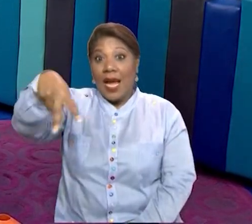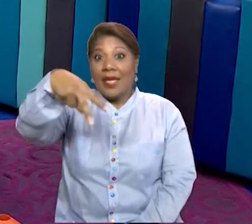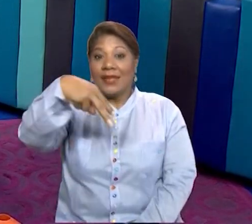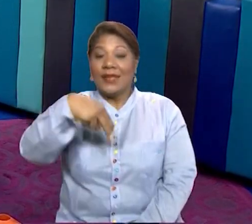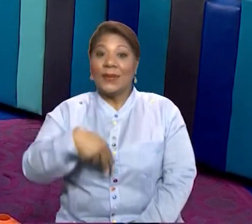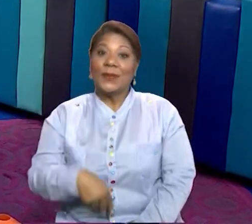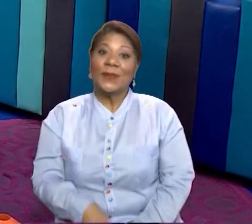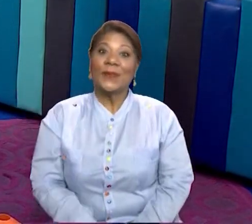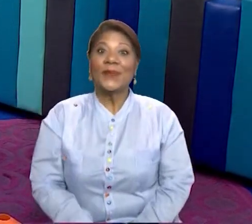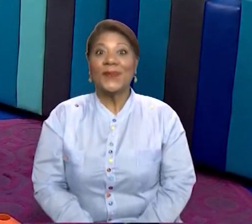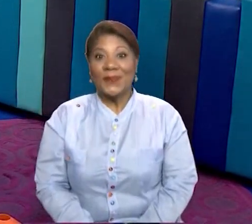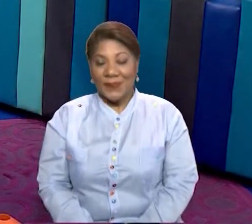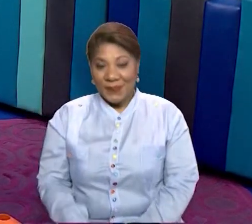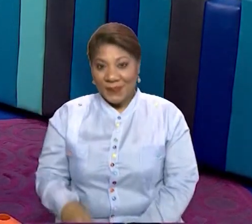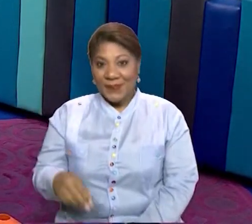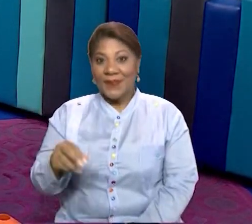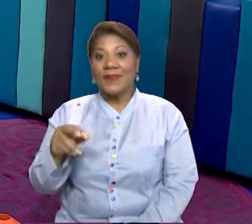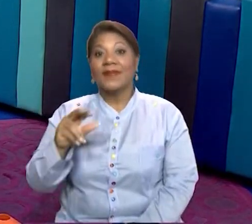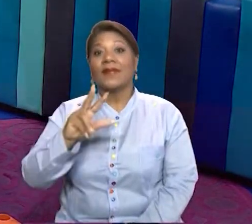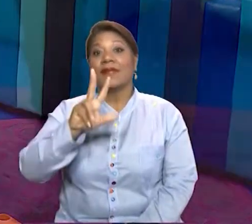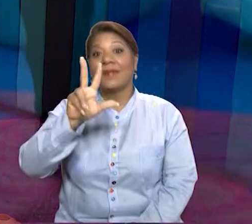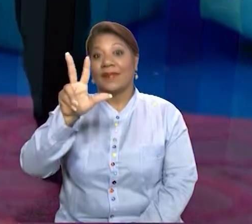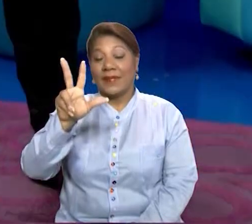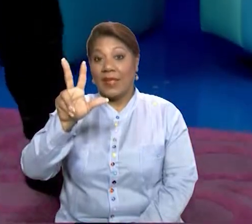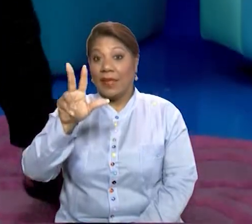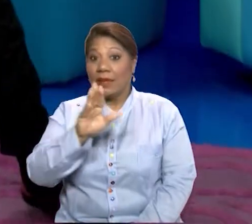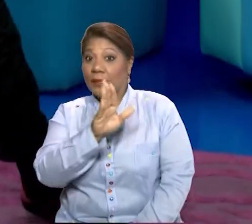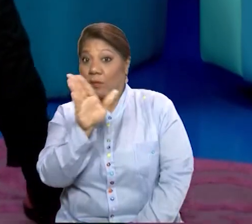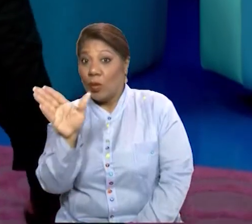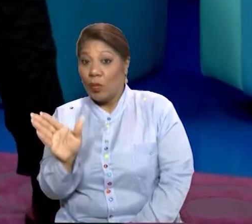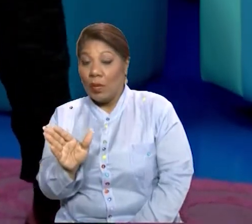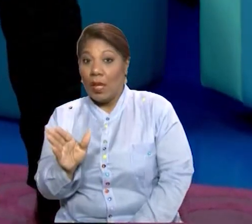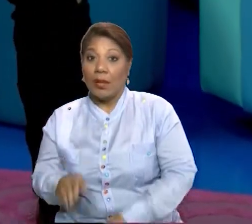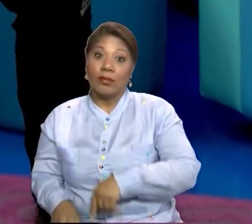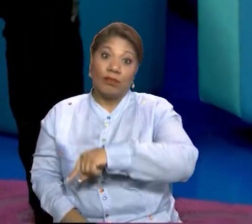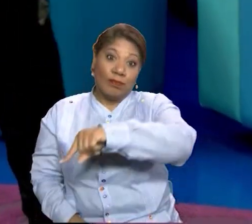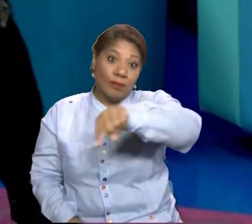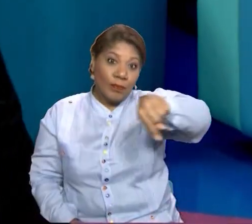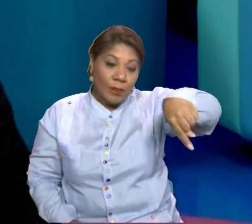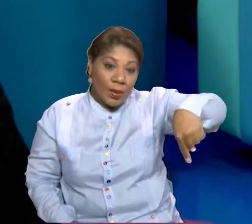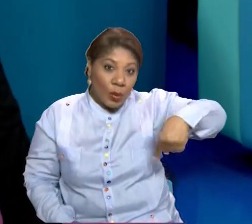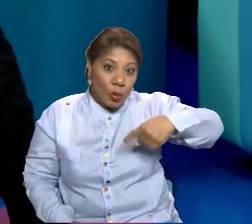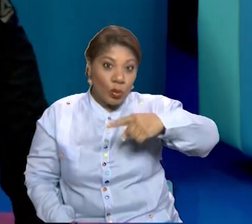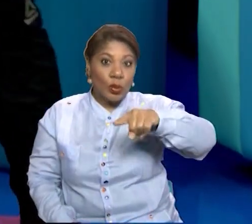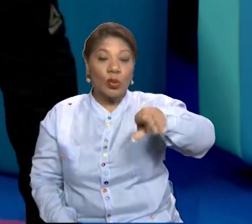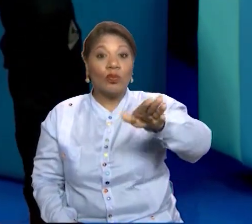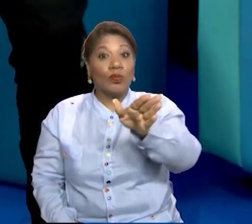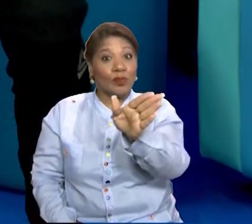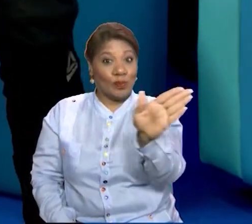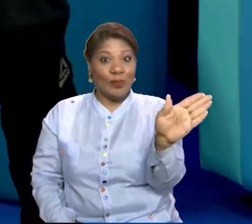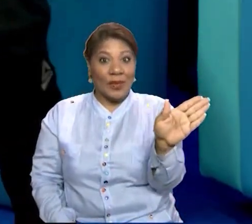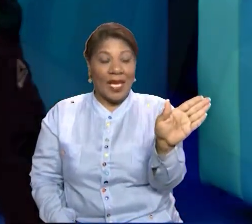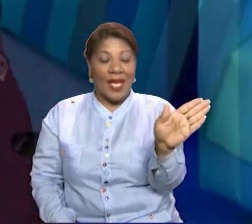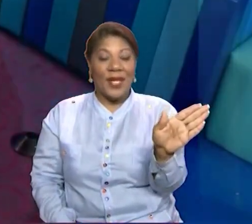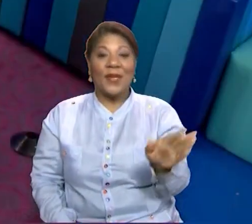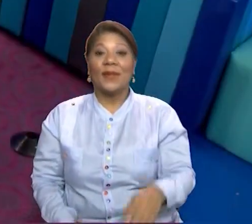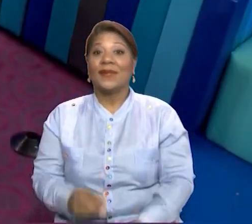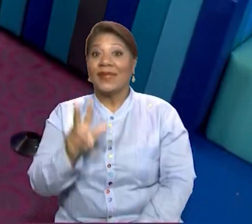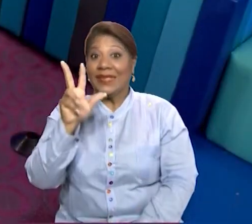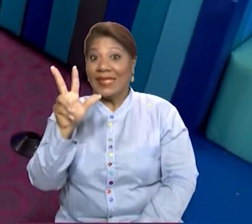2, 3. Hacia el otro lado. 1, 2, 3.